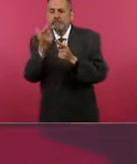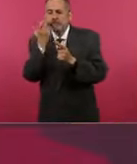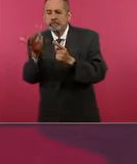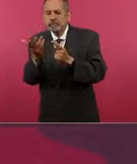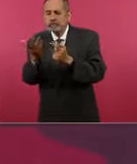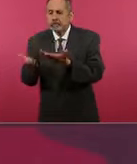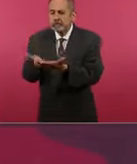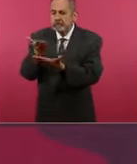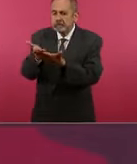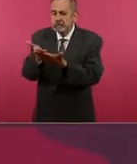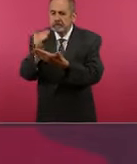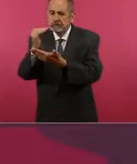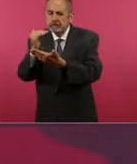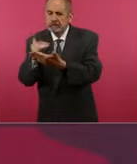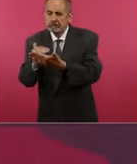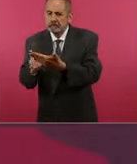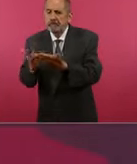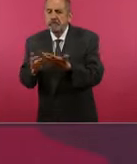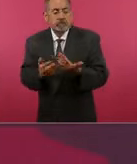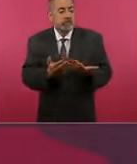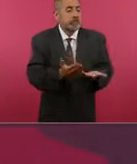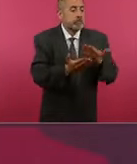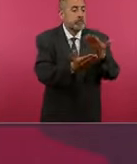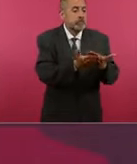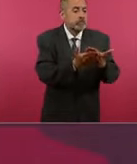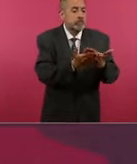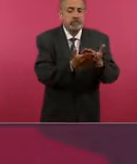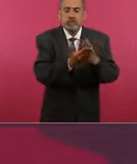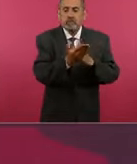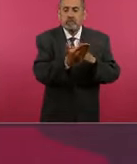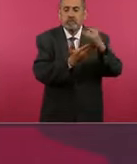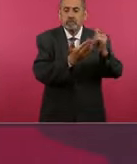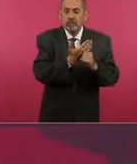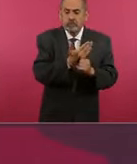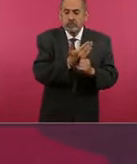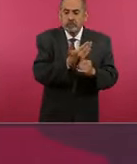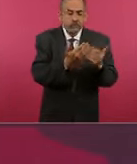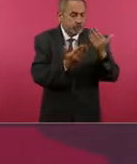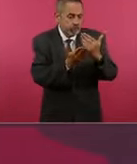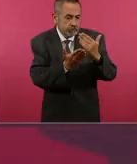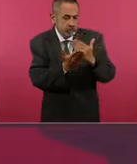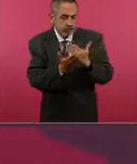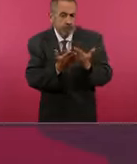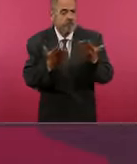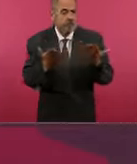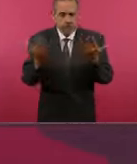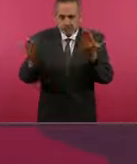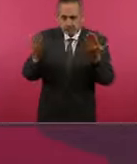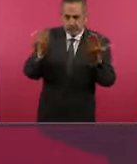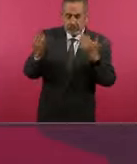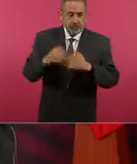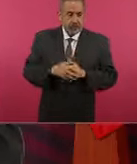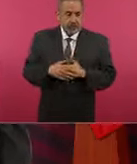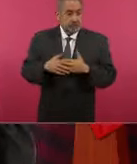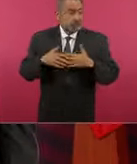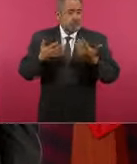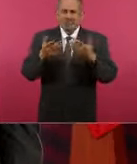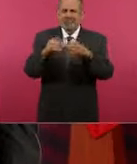propone cada bloque, y va a estar muy claro quieren el